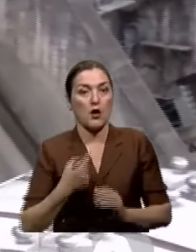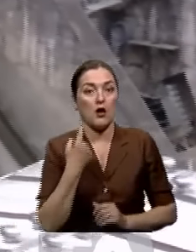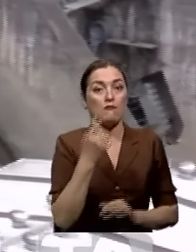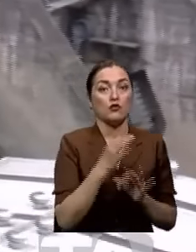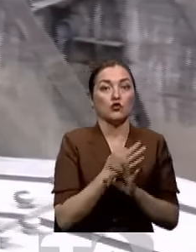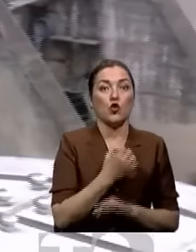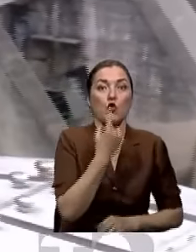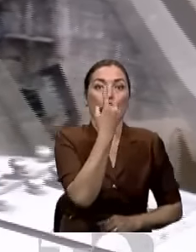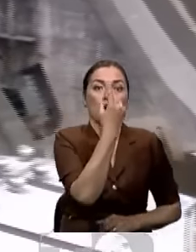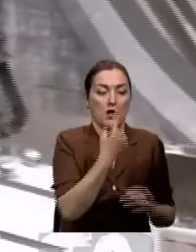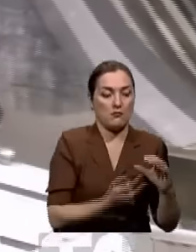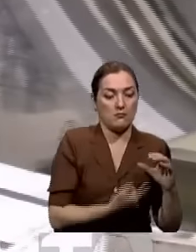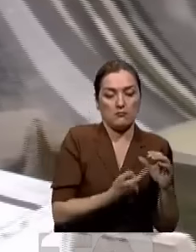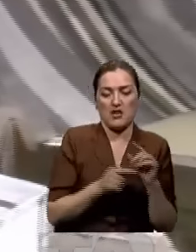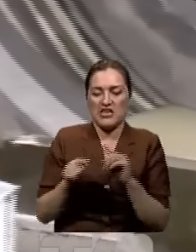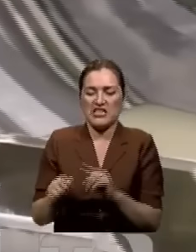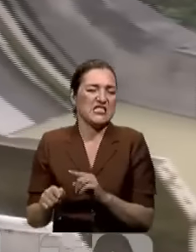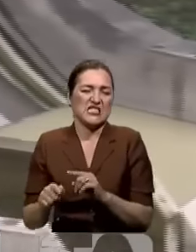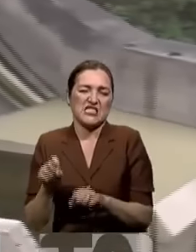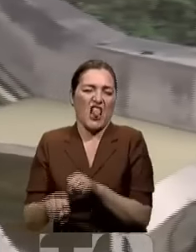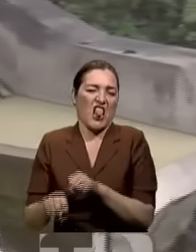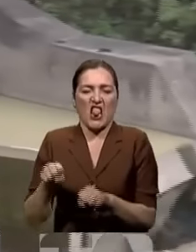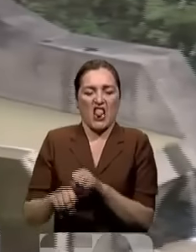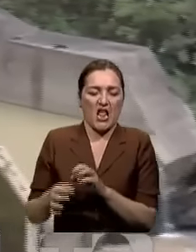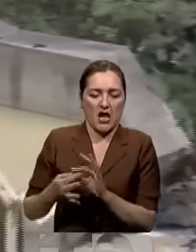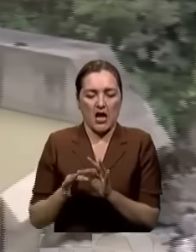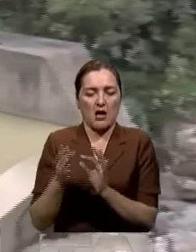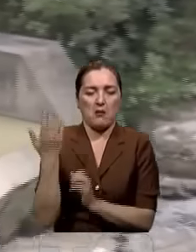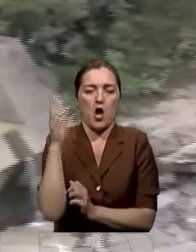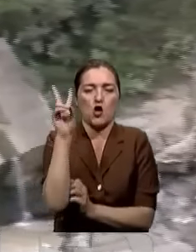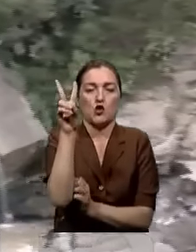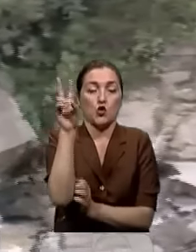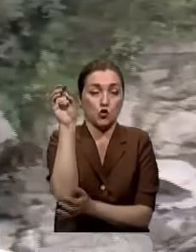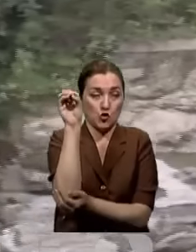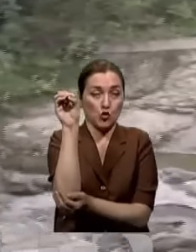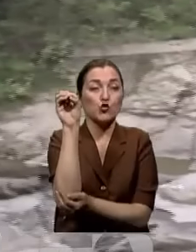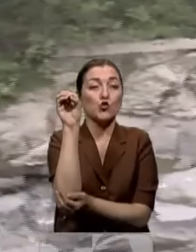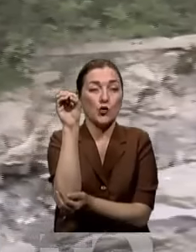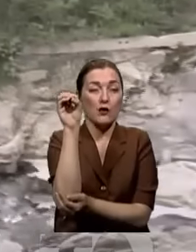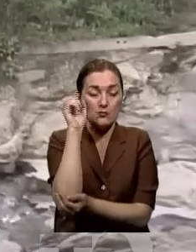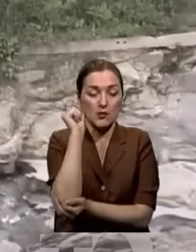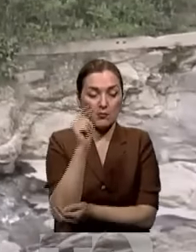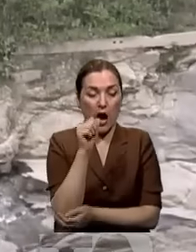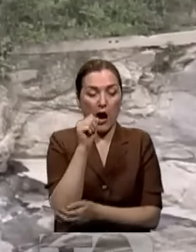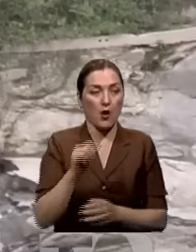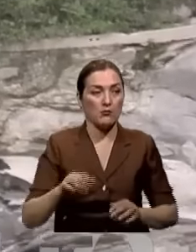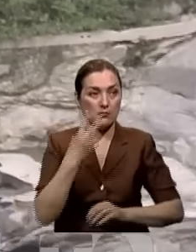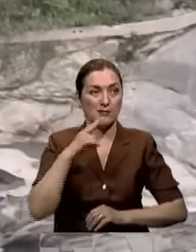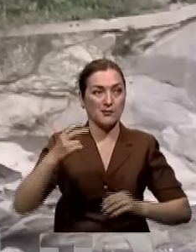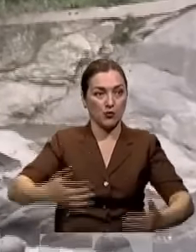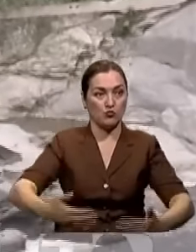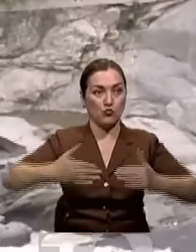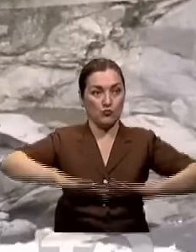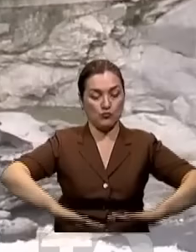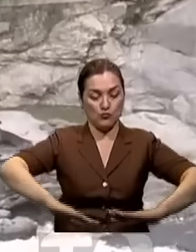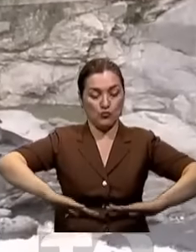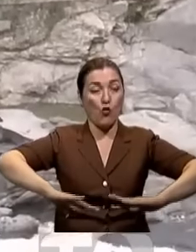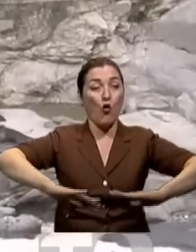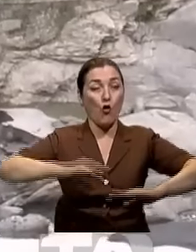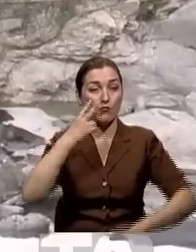pues la otra se mantiene en mantenimiento debido a que el pasado 2 de octubre el embalse que observa ustedes